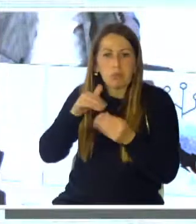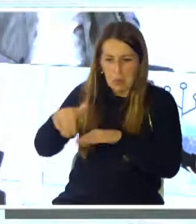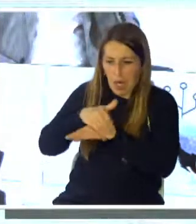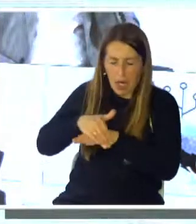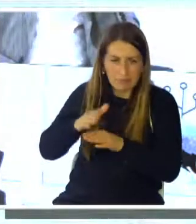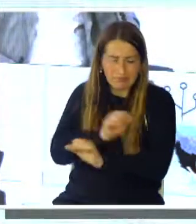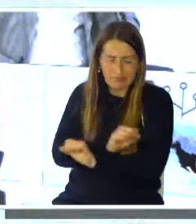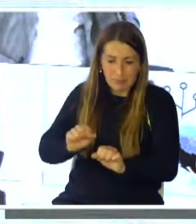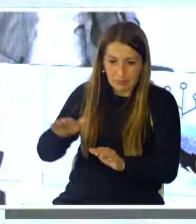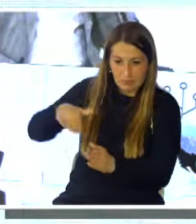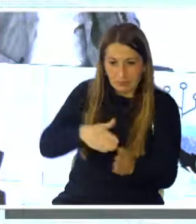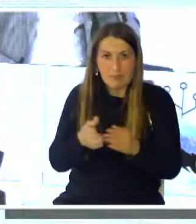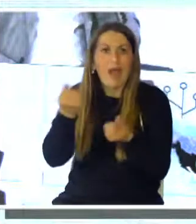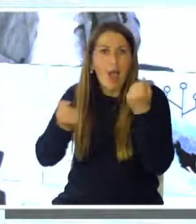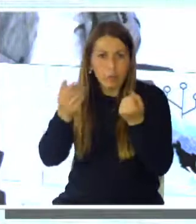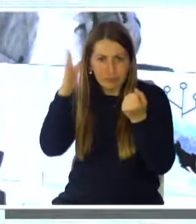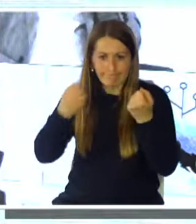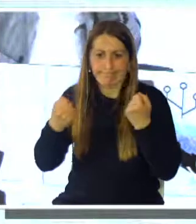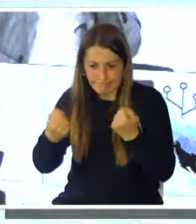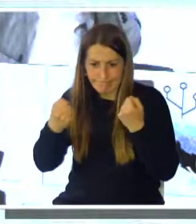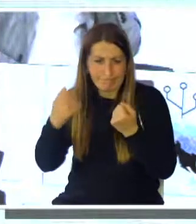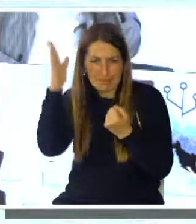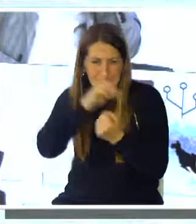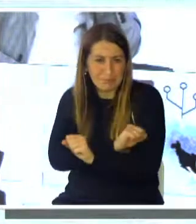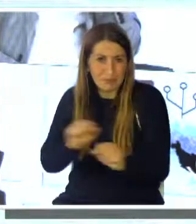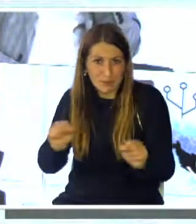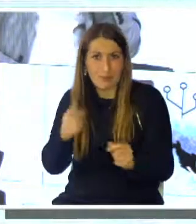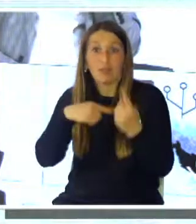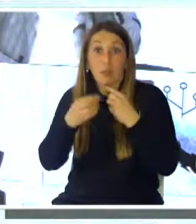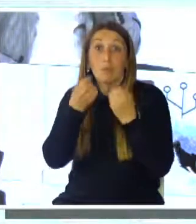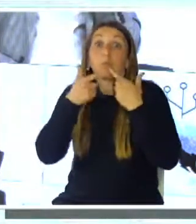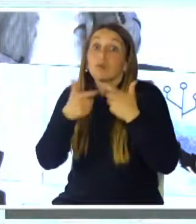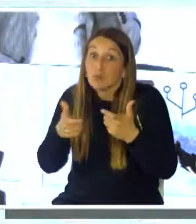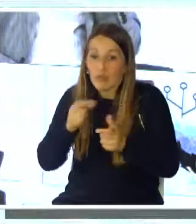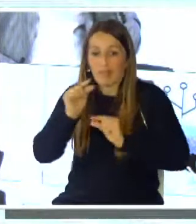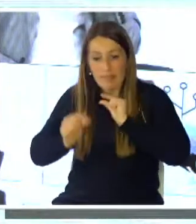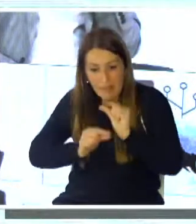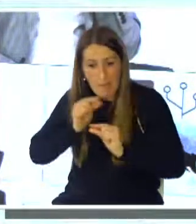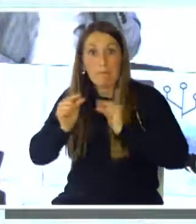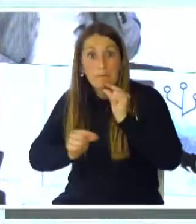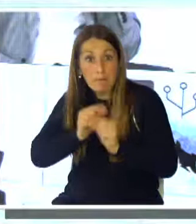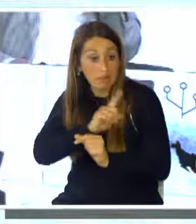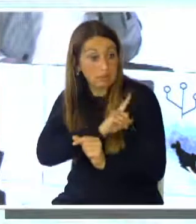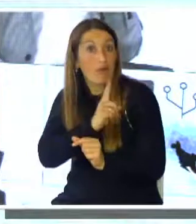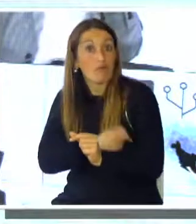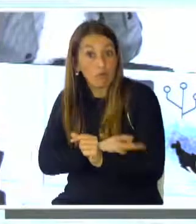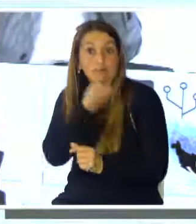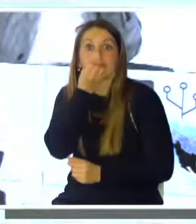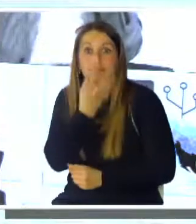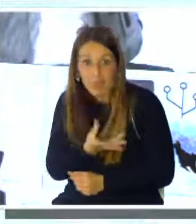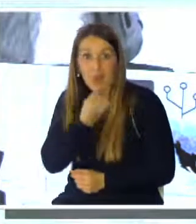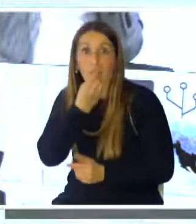que los autos no pueden circular por suerte es algo que da poco y con mucho esfuerzo se fue resolviendo la ciudad buenos aires